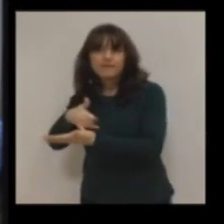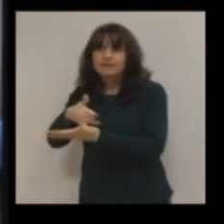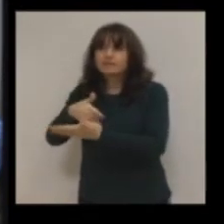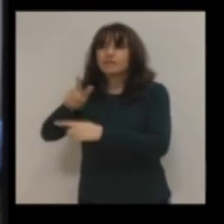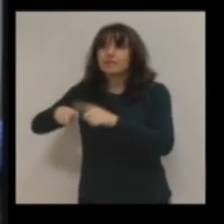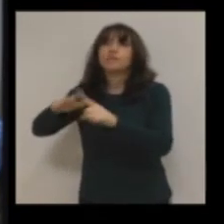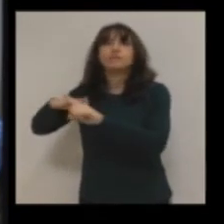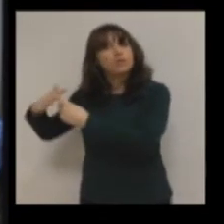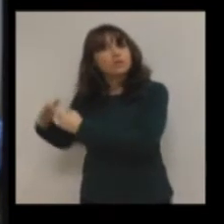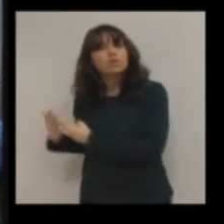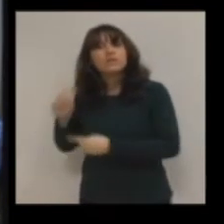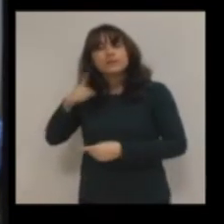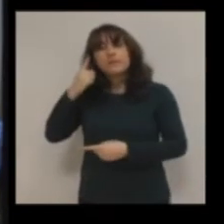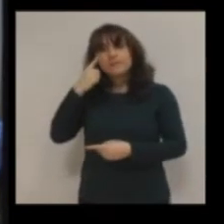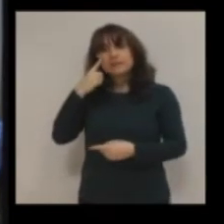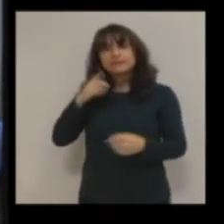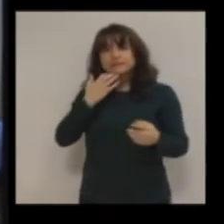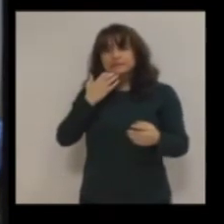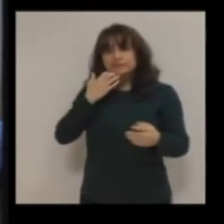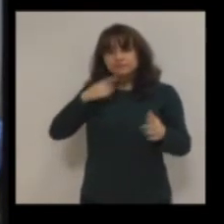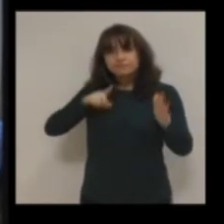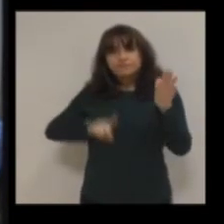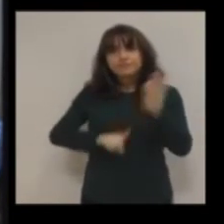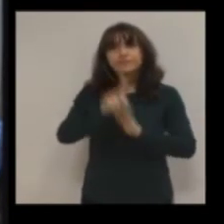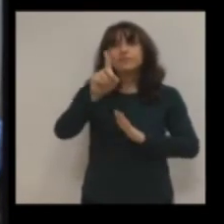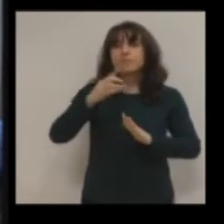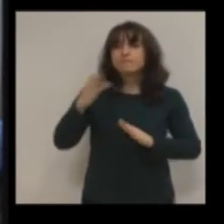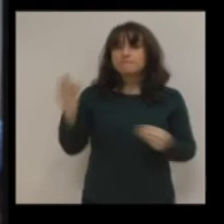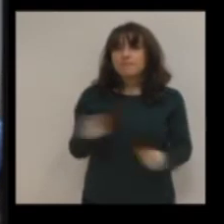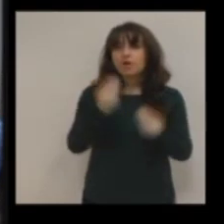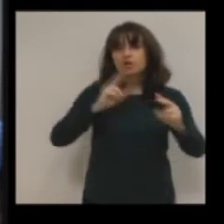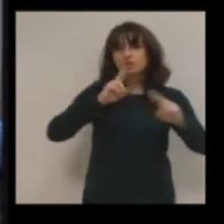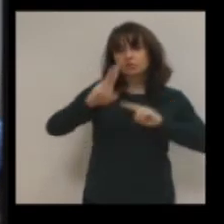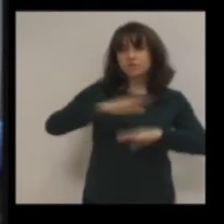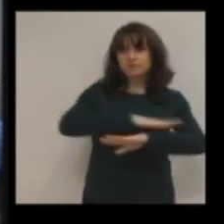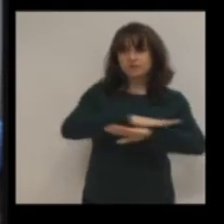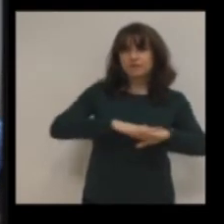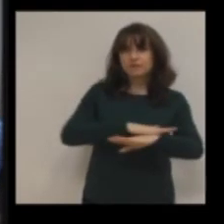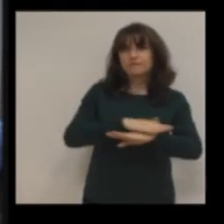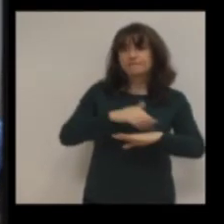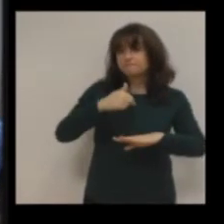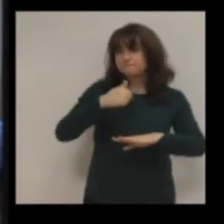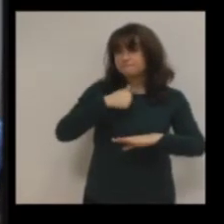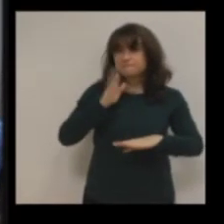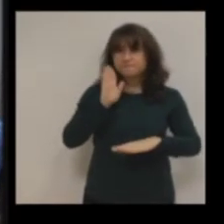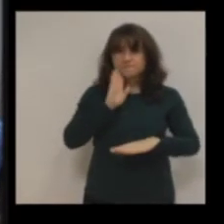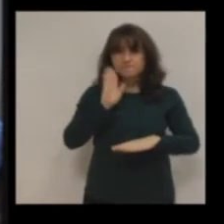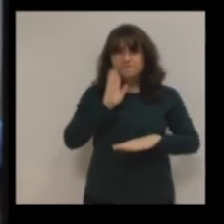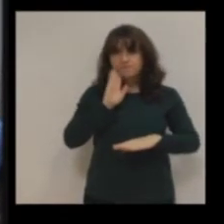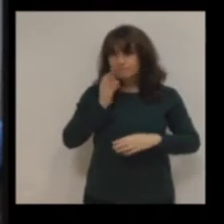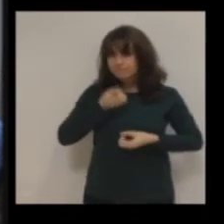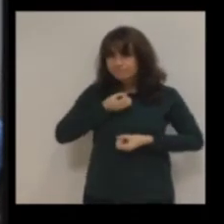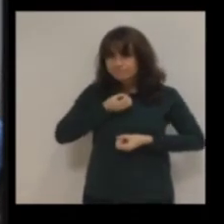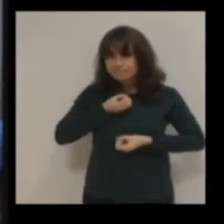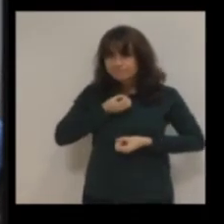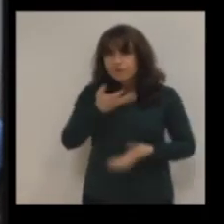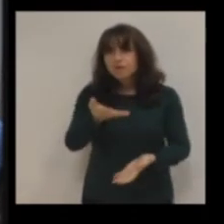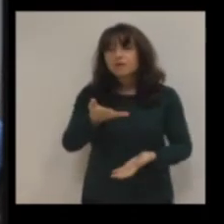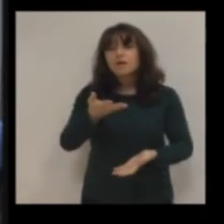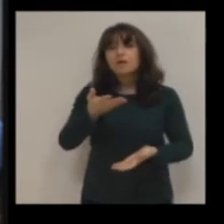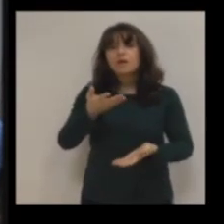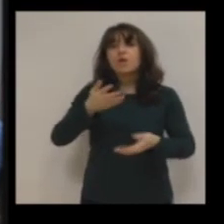determinado y si se avanza en una mejor respuesta administrativa. Y yo lo que digo es que a la vez que las